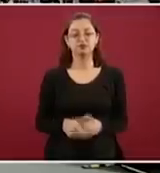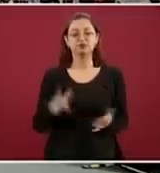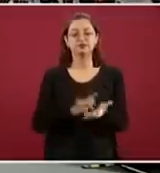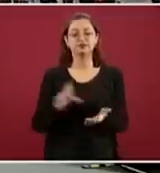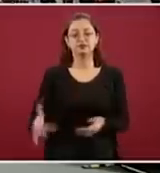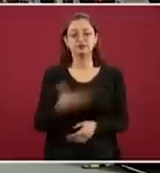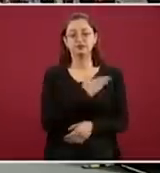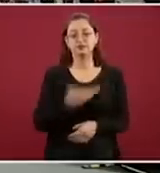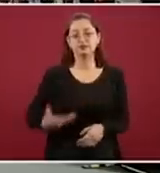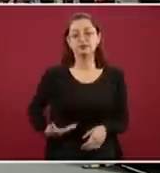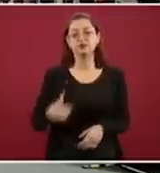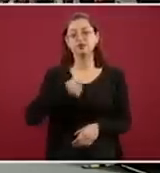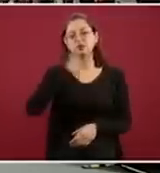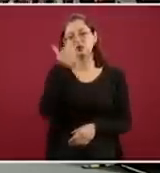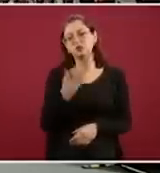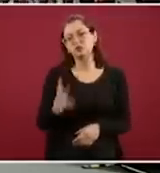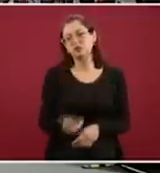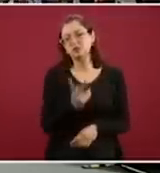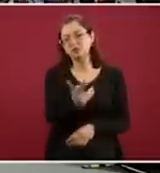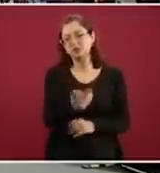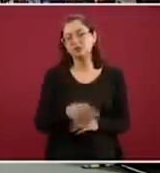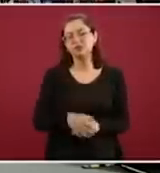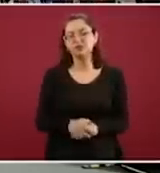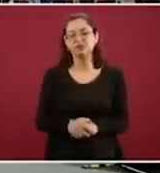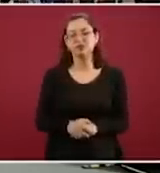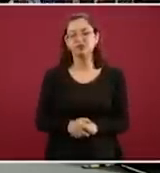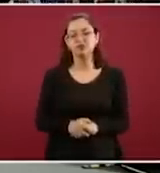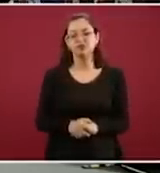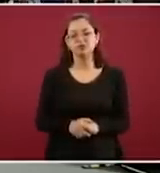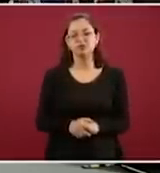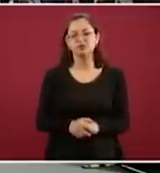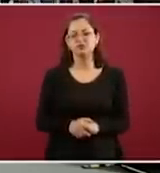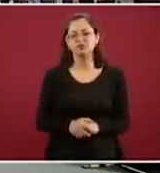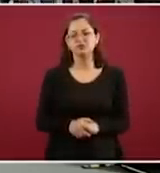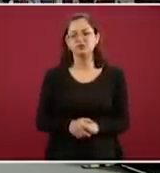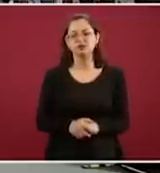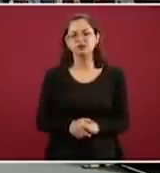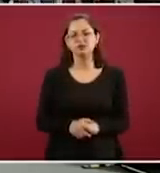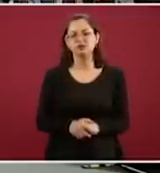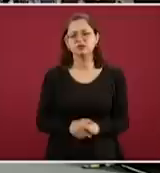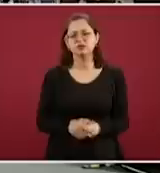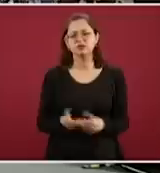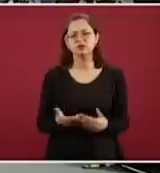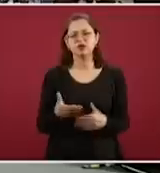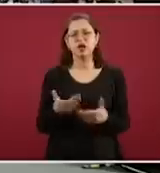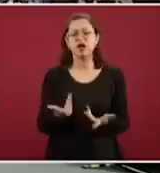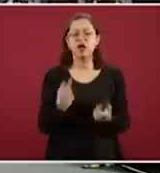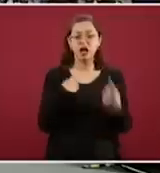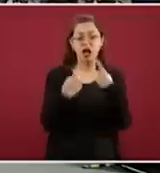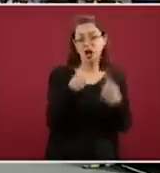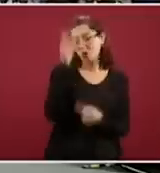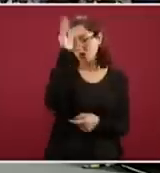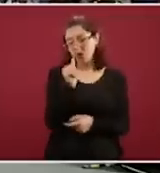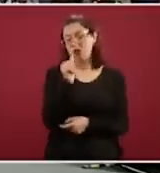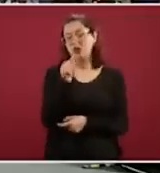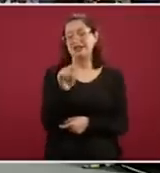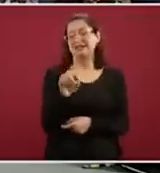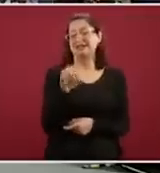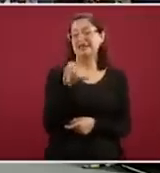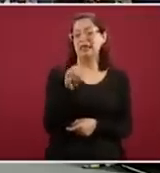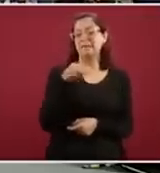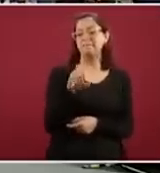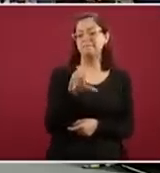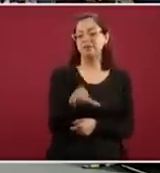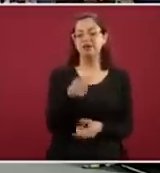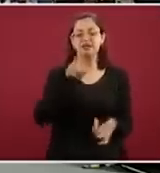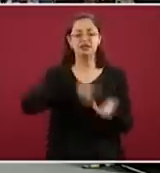Gracias, presidente. Quisiera preguntarle sobre el adendo o la adenda que se negoció para el T-MEC. Mencionó usted que entre los